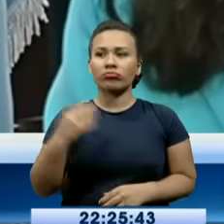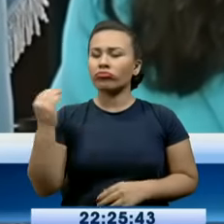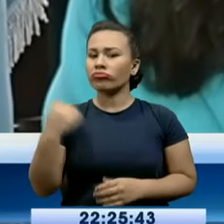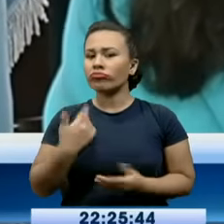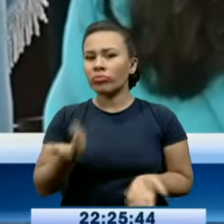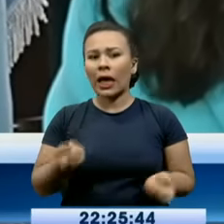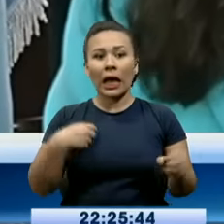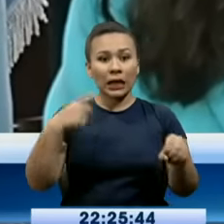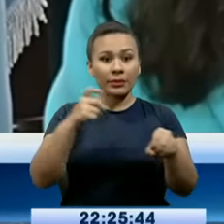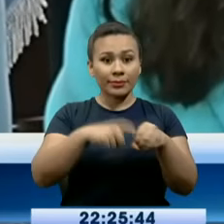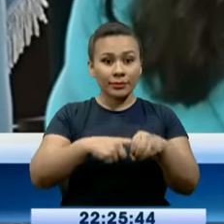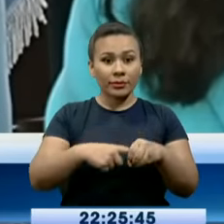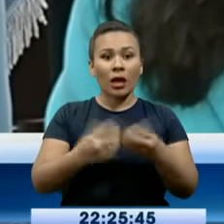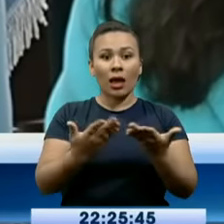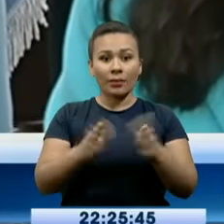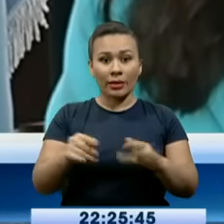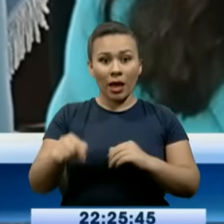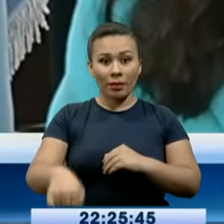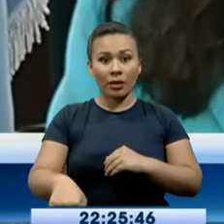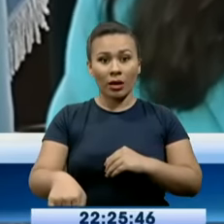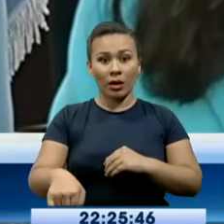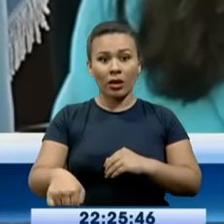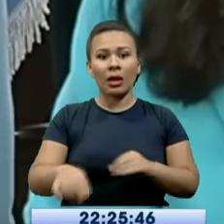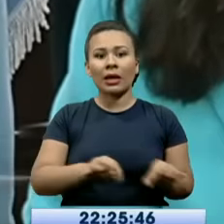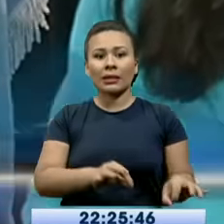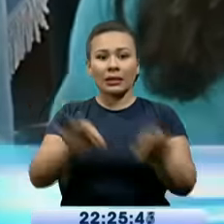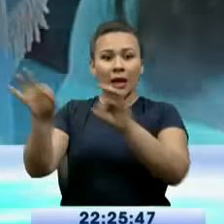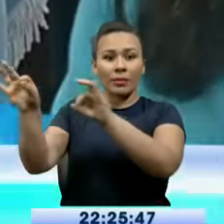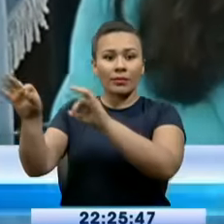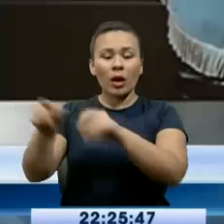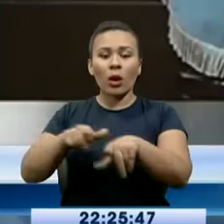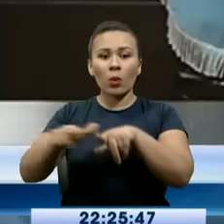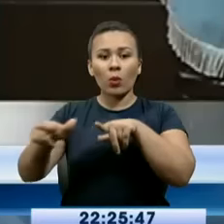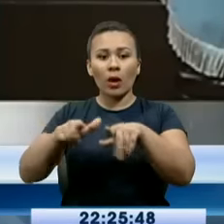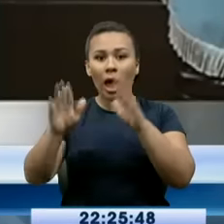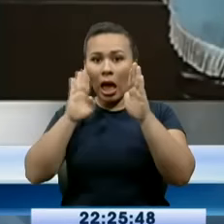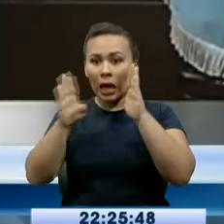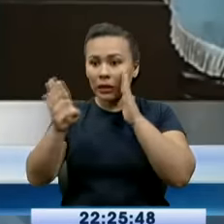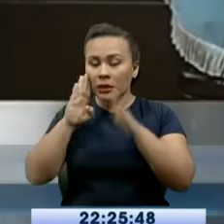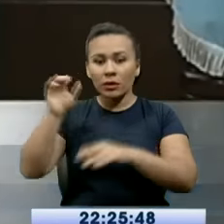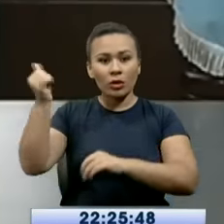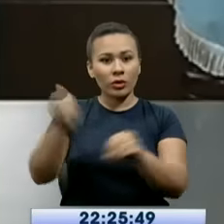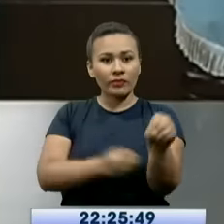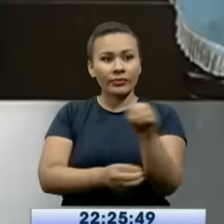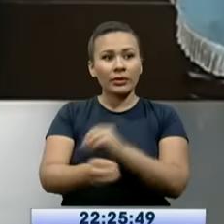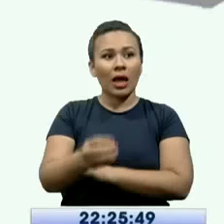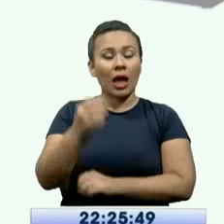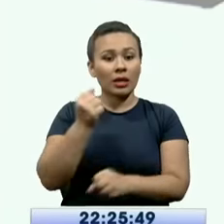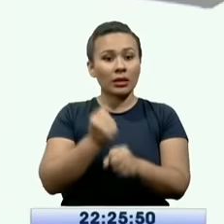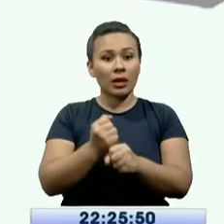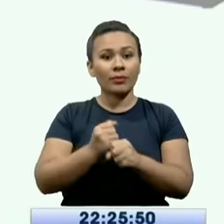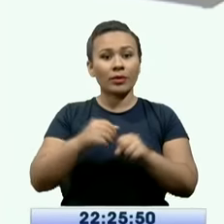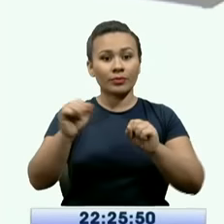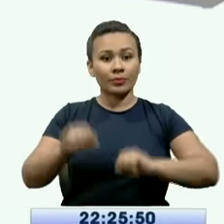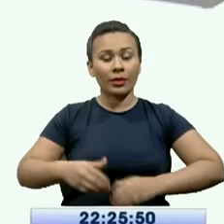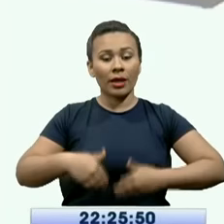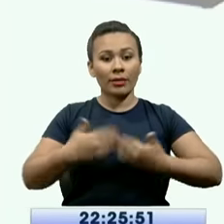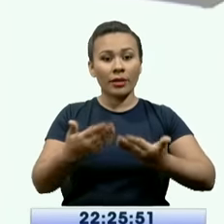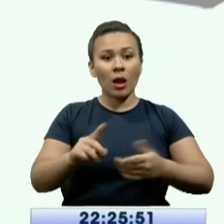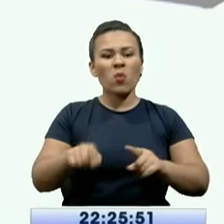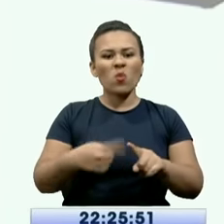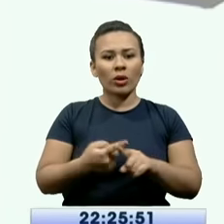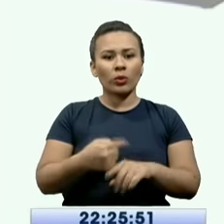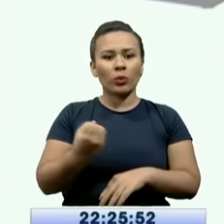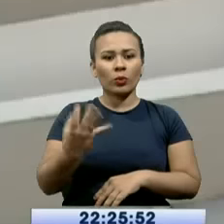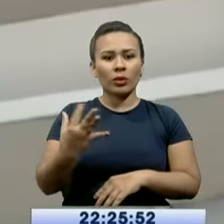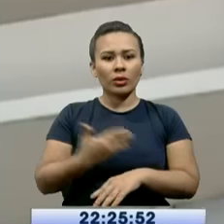que era nuestra planta baja, fue trasladada a nuestros centros de atención. Agrega que los trabajos estarán listos en cuestión de